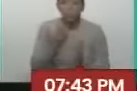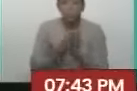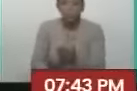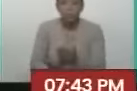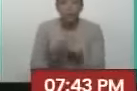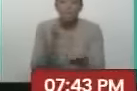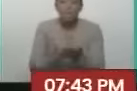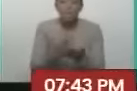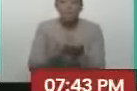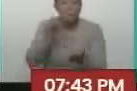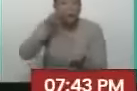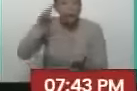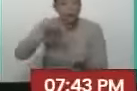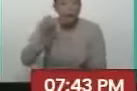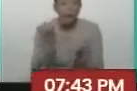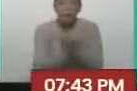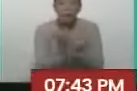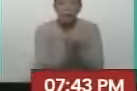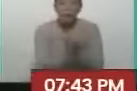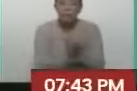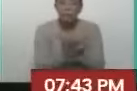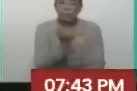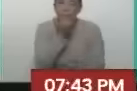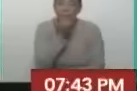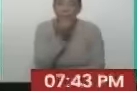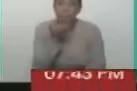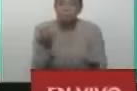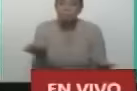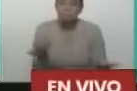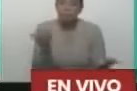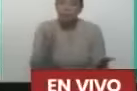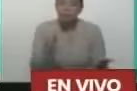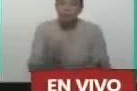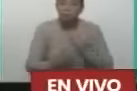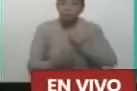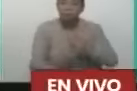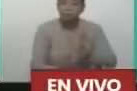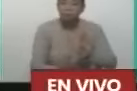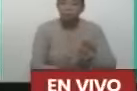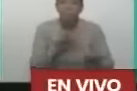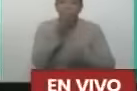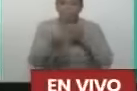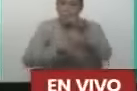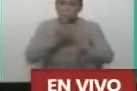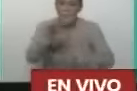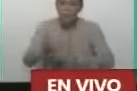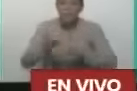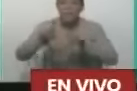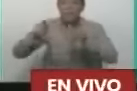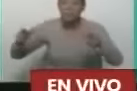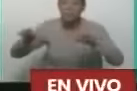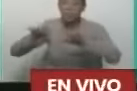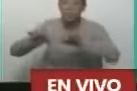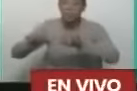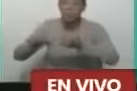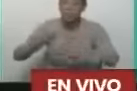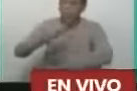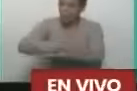las pruebas de los errores cometidos y diciéndole que la secretaría general